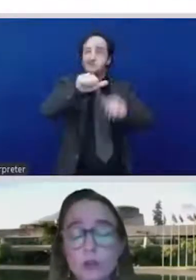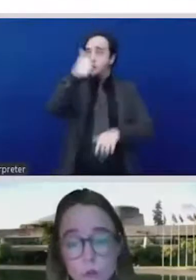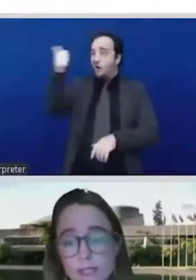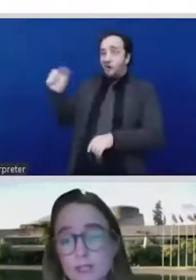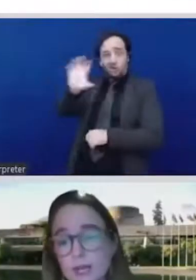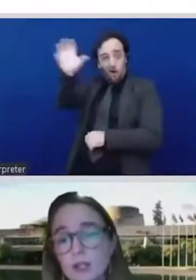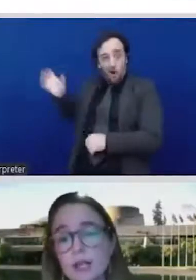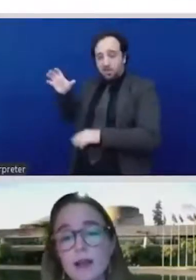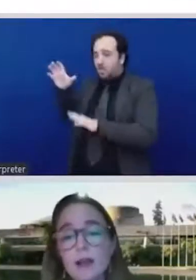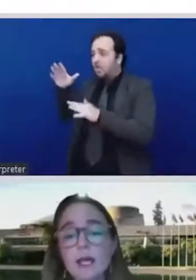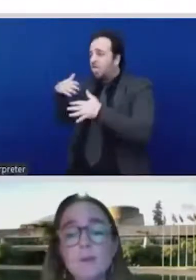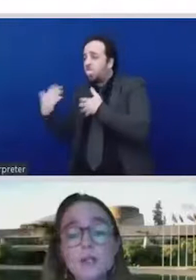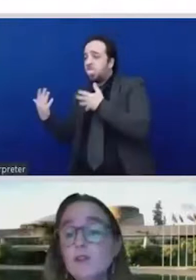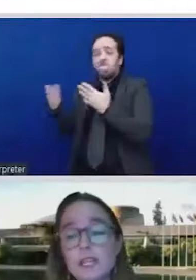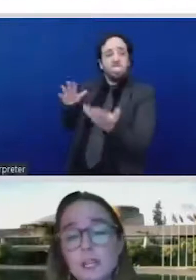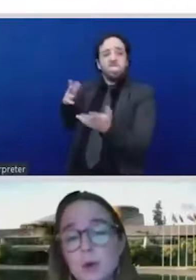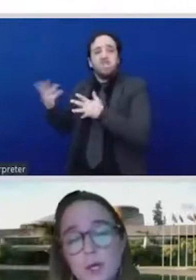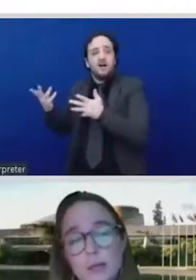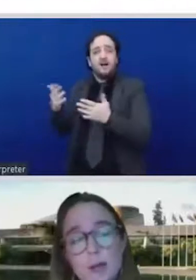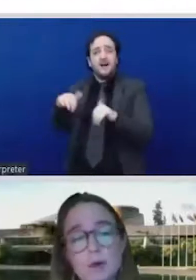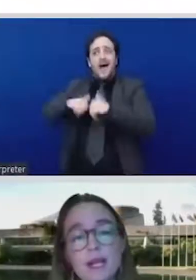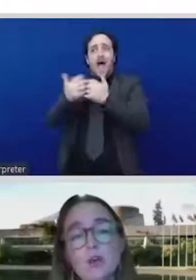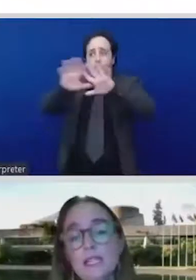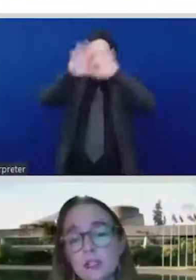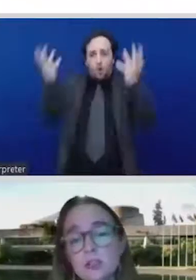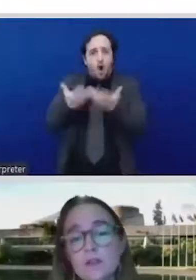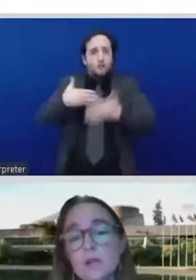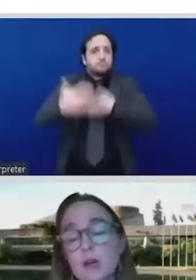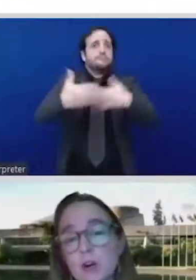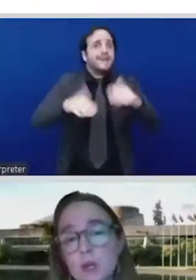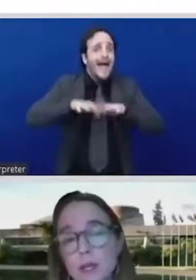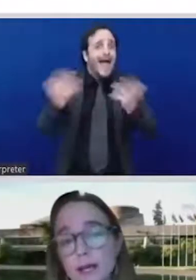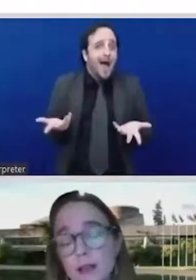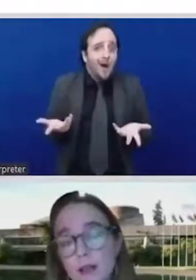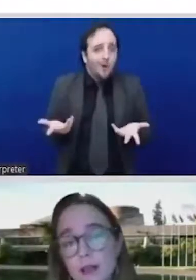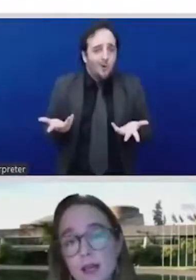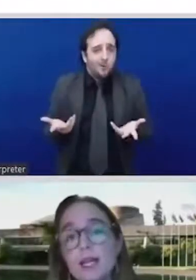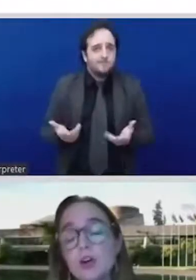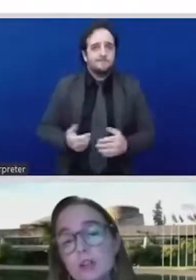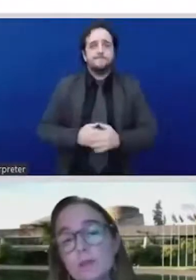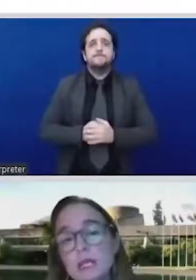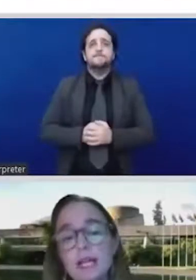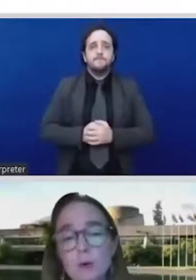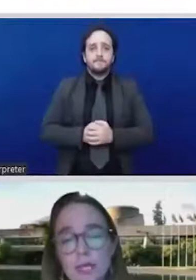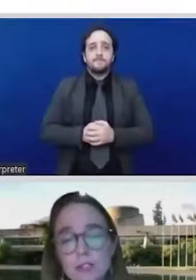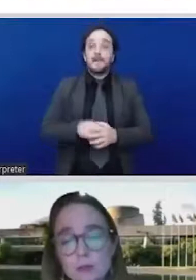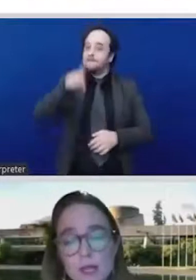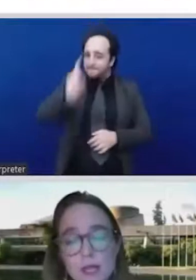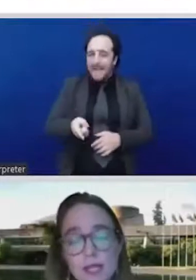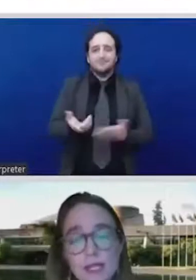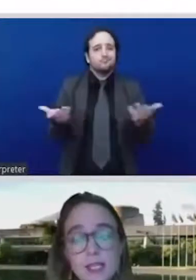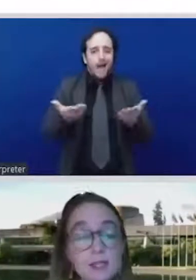a las mujeres a nivel regional, impulsando diferentes propuestas para una recuperación transformadora con igualdad en el corto, en mediano y largo plazo.